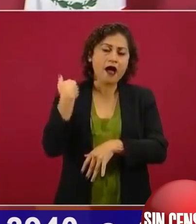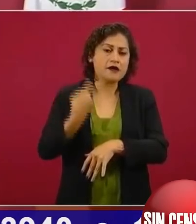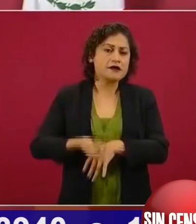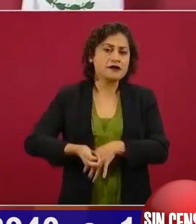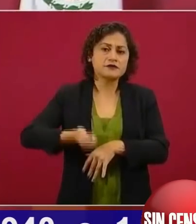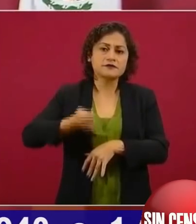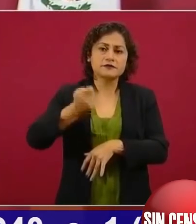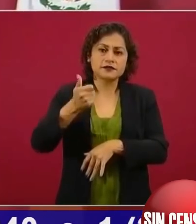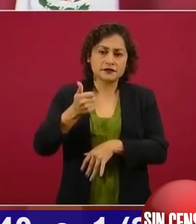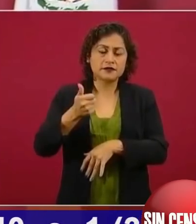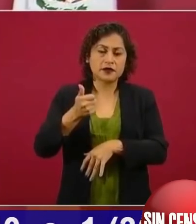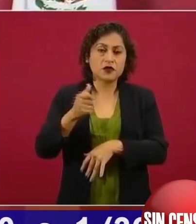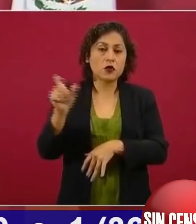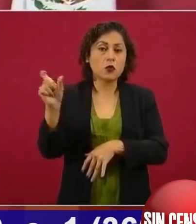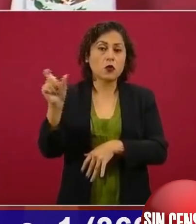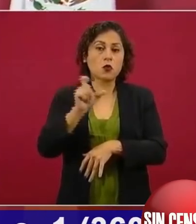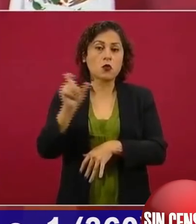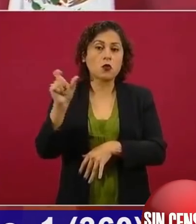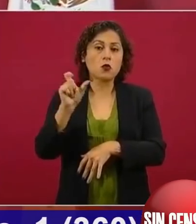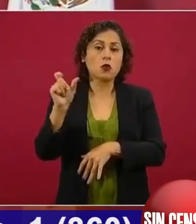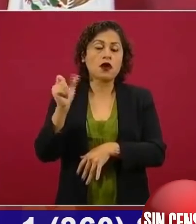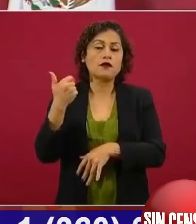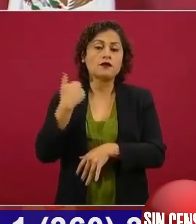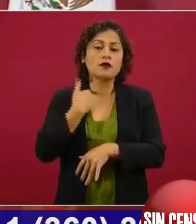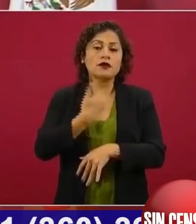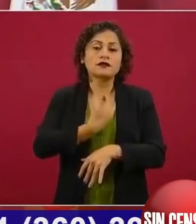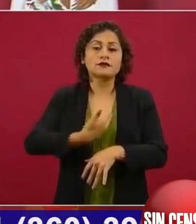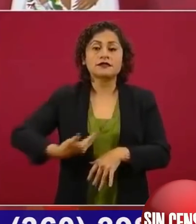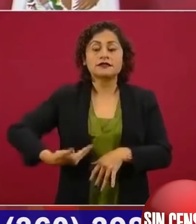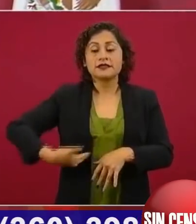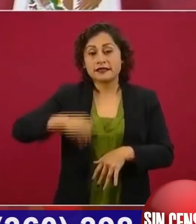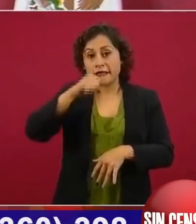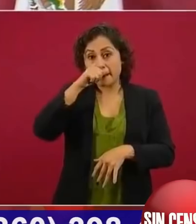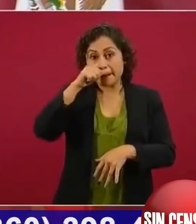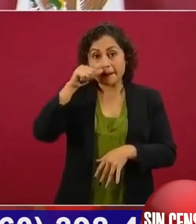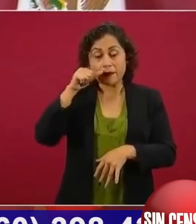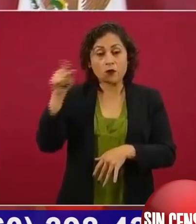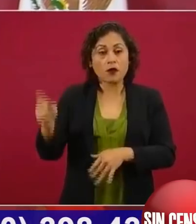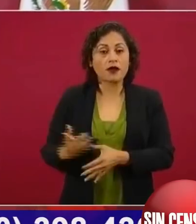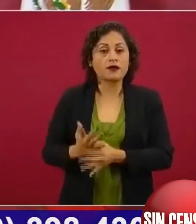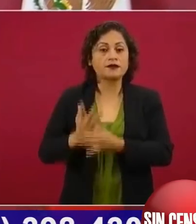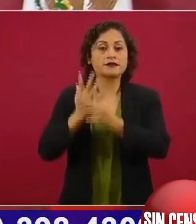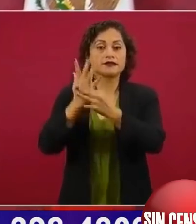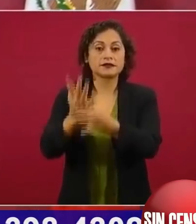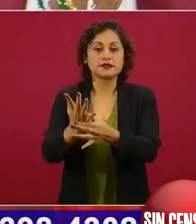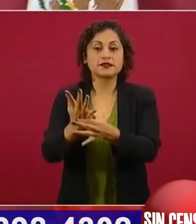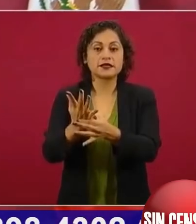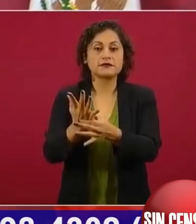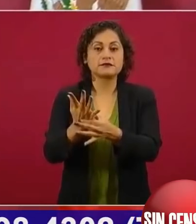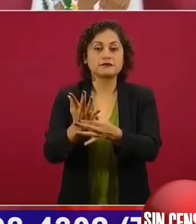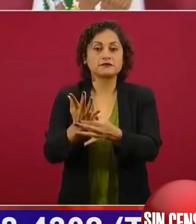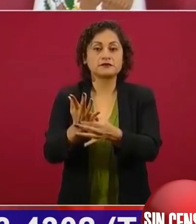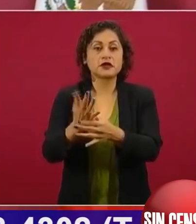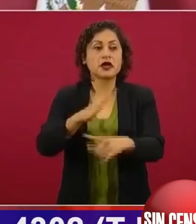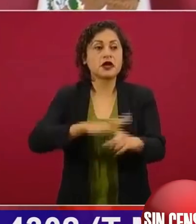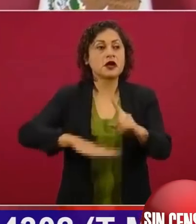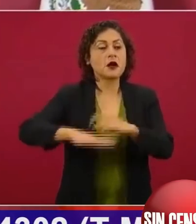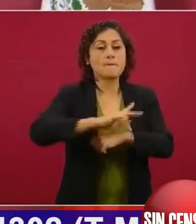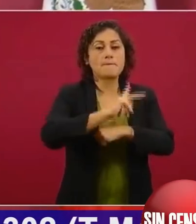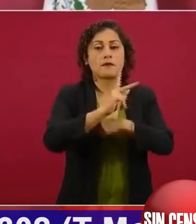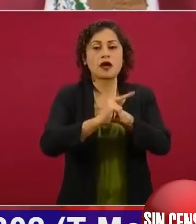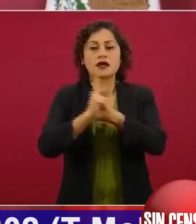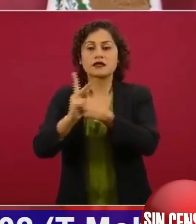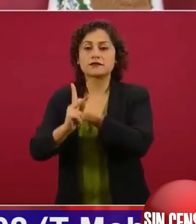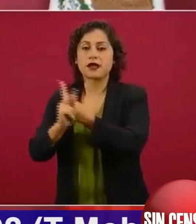en la frase memorable del presidente Juárez de que entre las personas como entre las naciones el